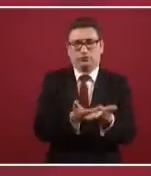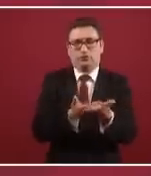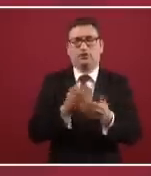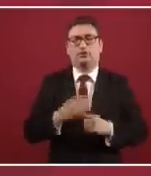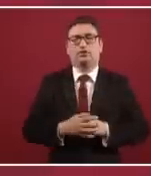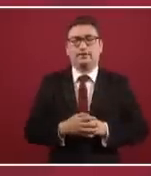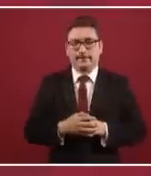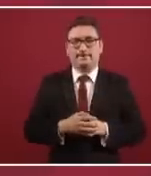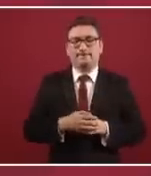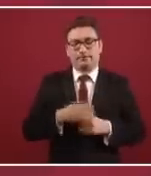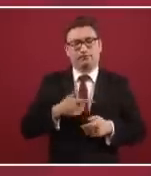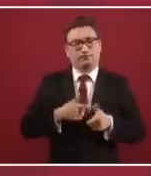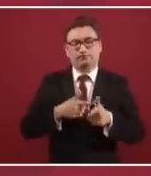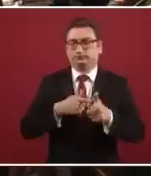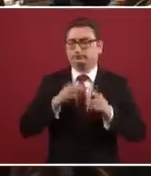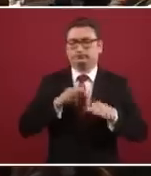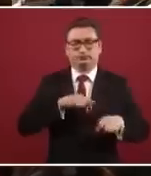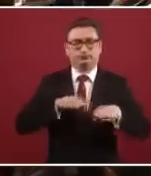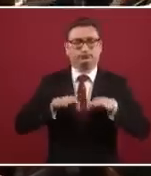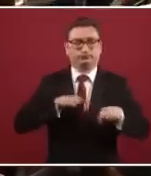estamos trabajando